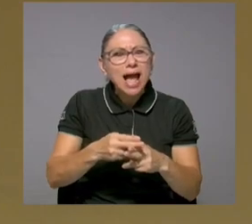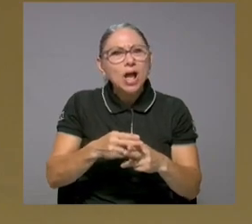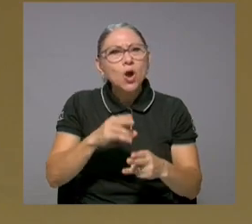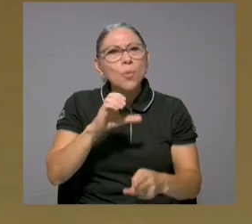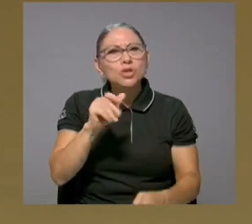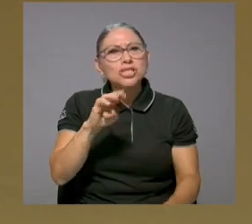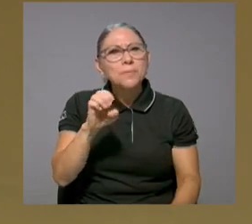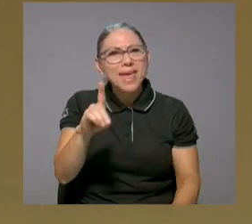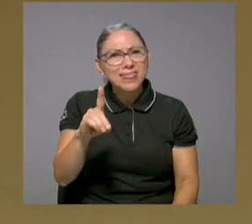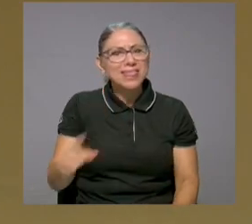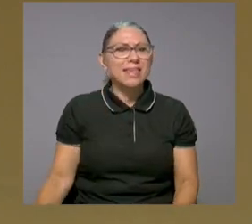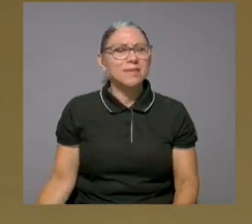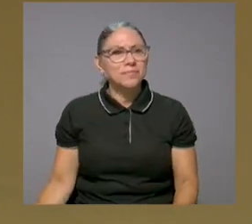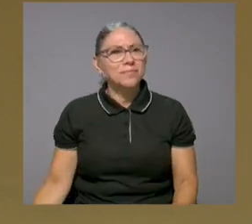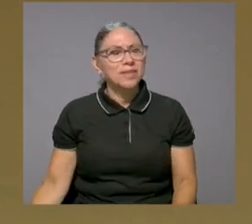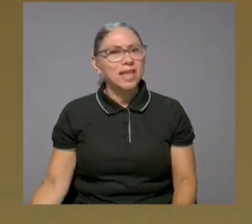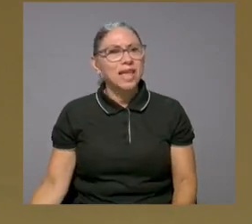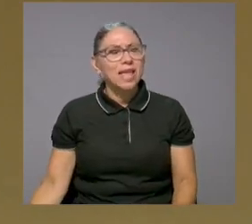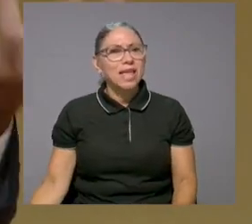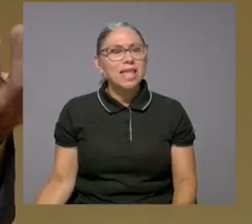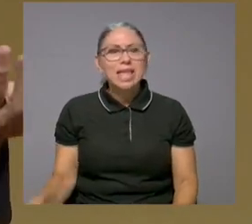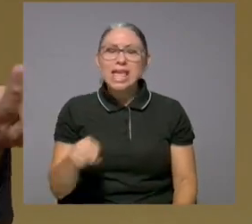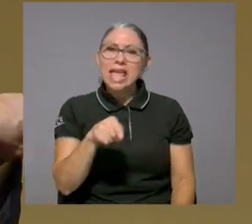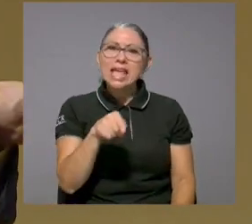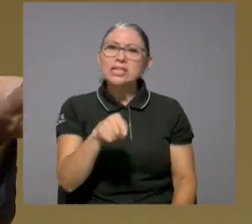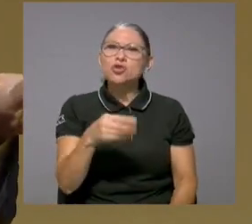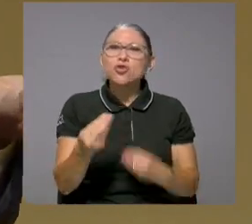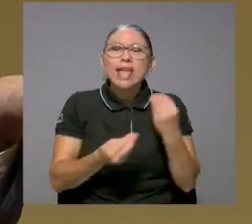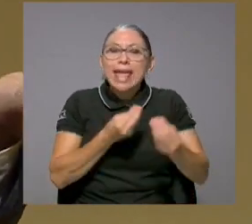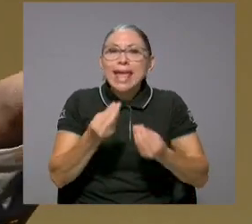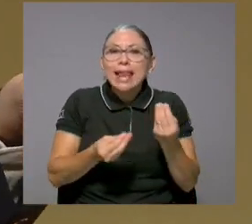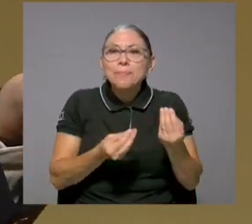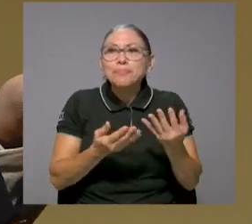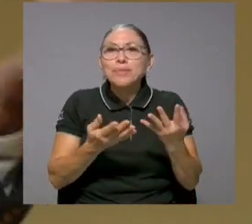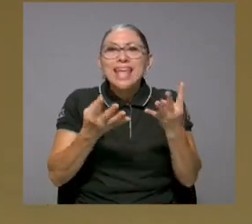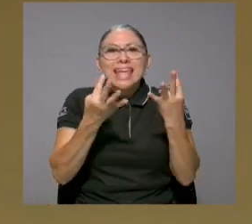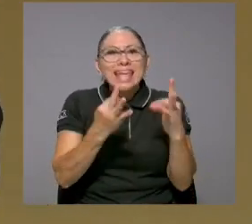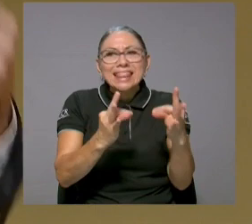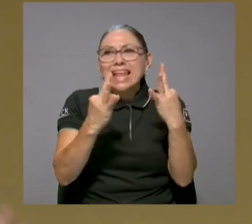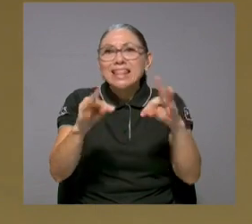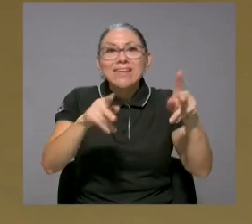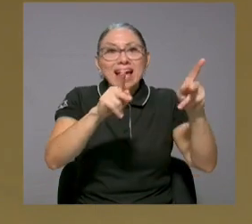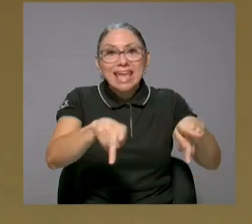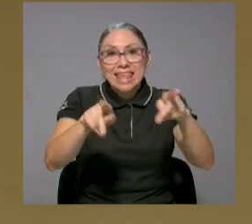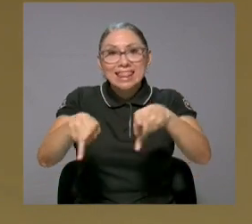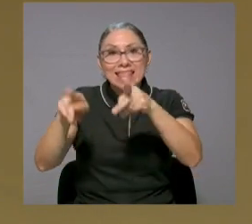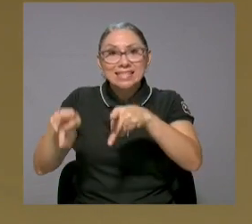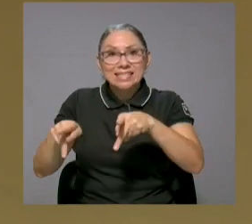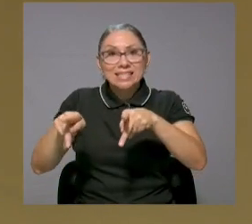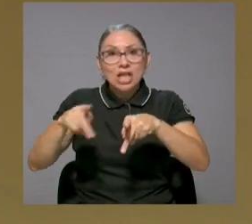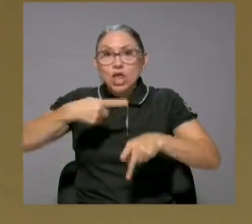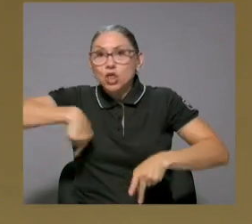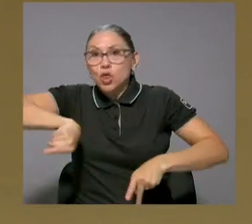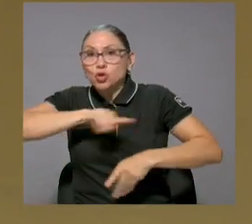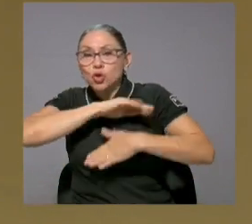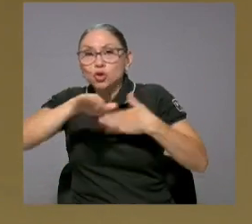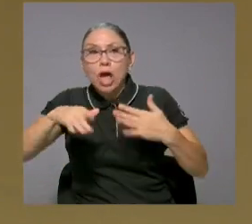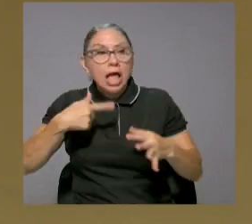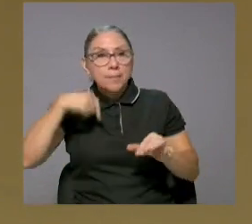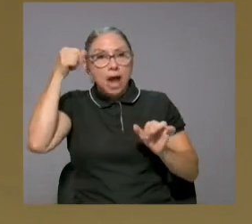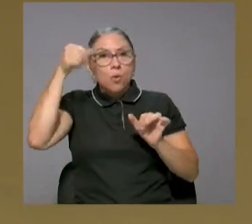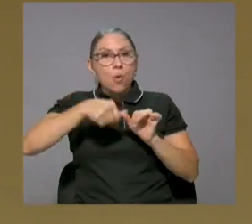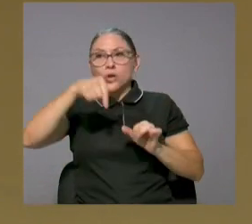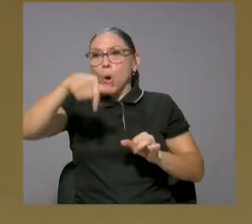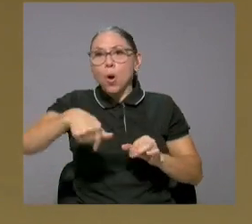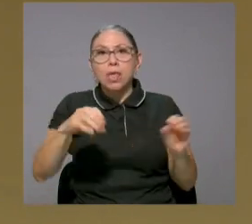que trataba de que las gentes, todos nosotros, y por cierto, me acuerdo que hoy no me tomé mis